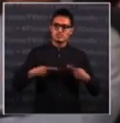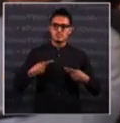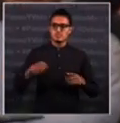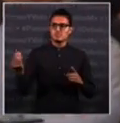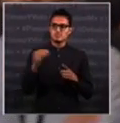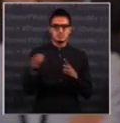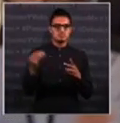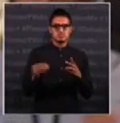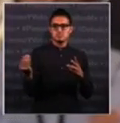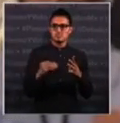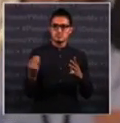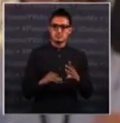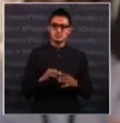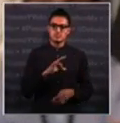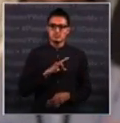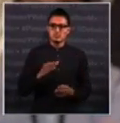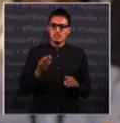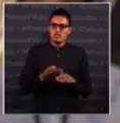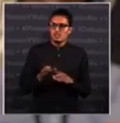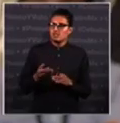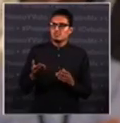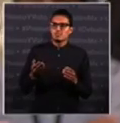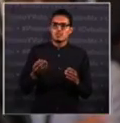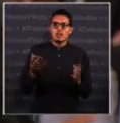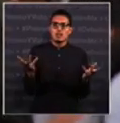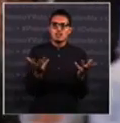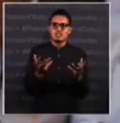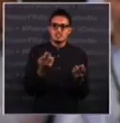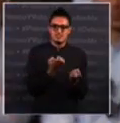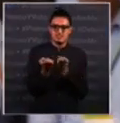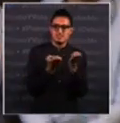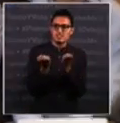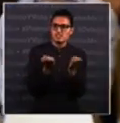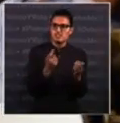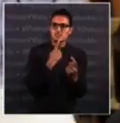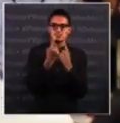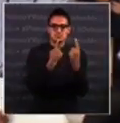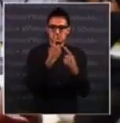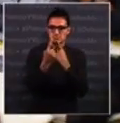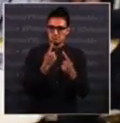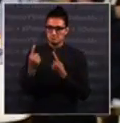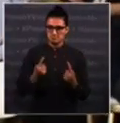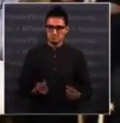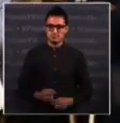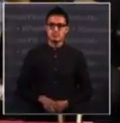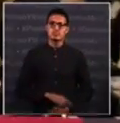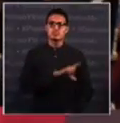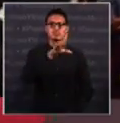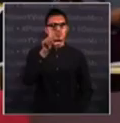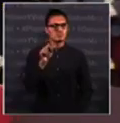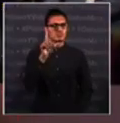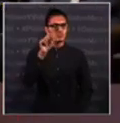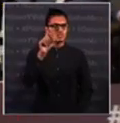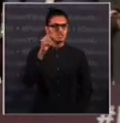iniciativa privada que tuvieron a bien organizar este ejercicio democrático. Después de 27